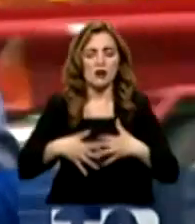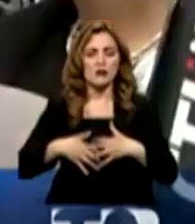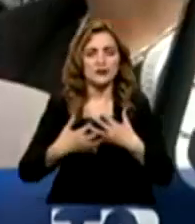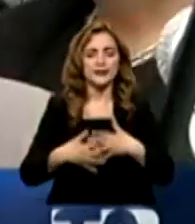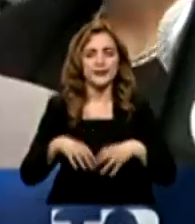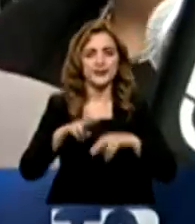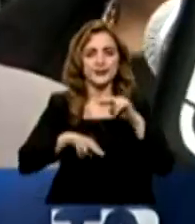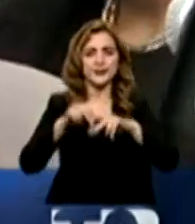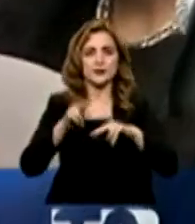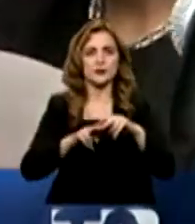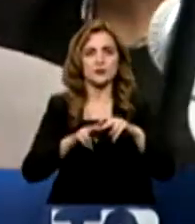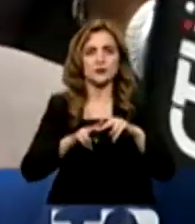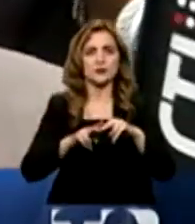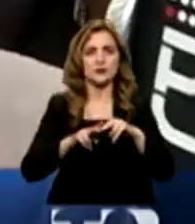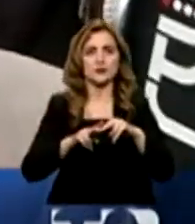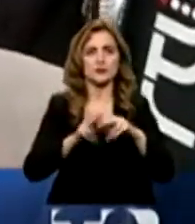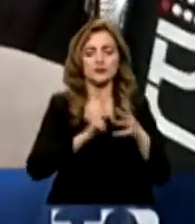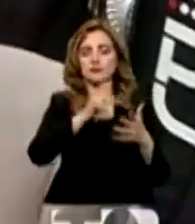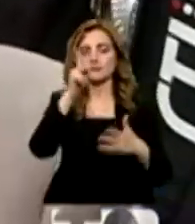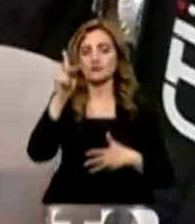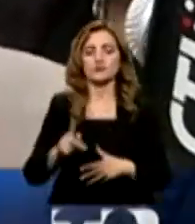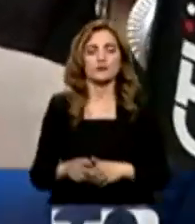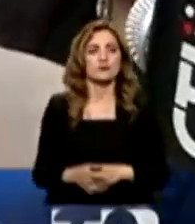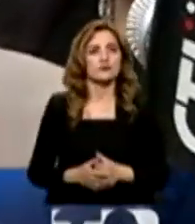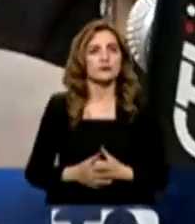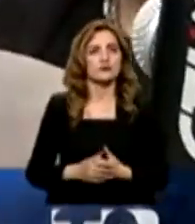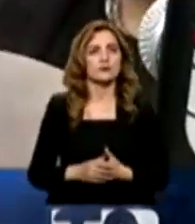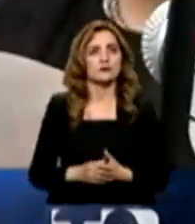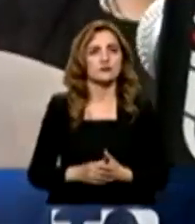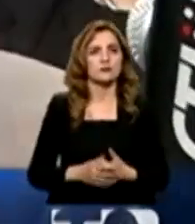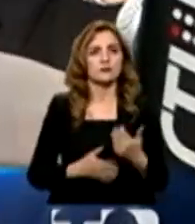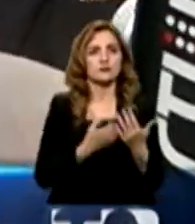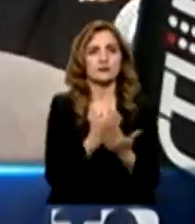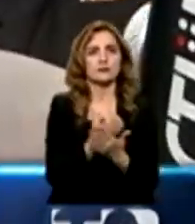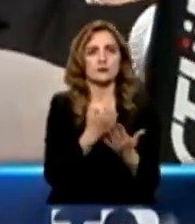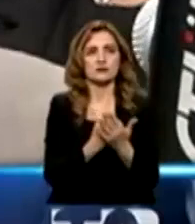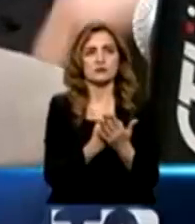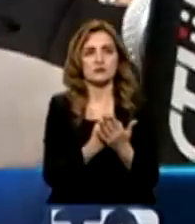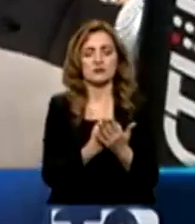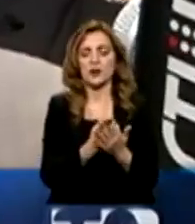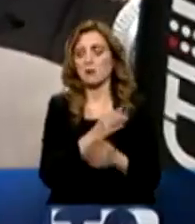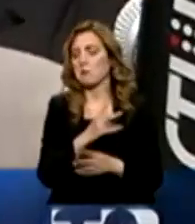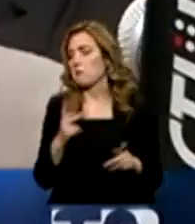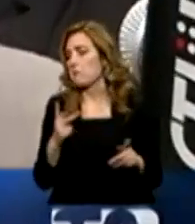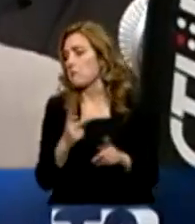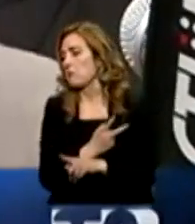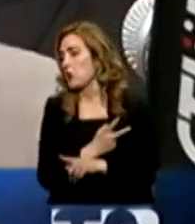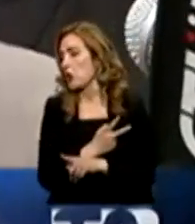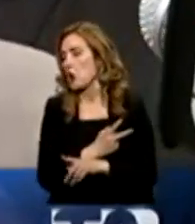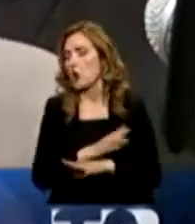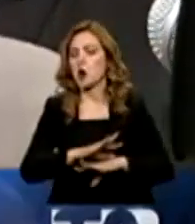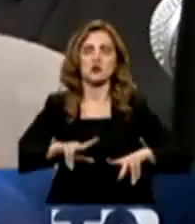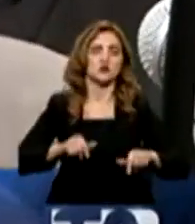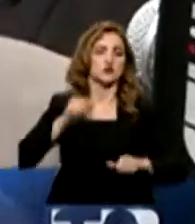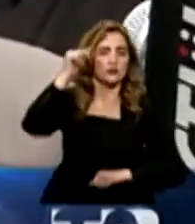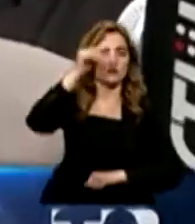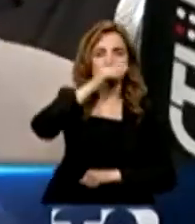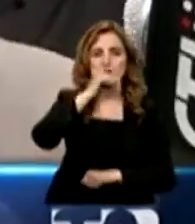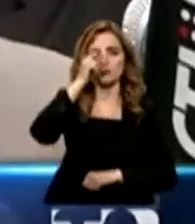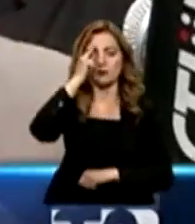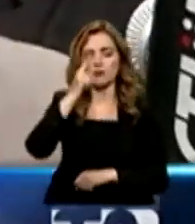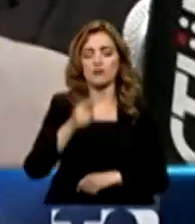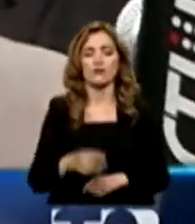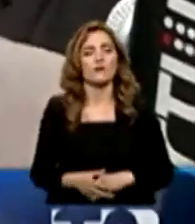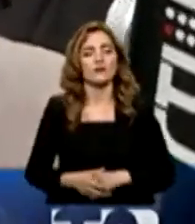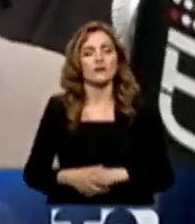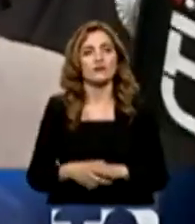Pacífico. Por el más grande atraco a la economía del país, consumado en el gobierno de Correa.